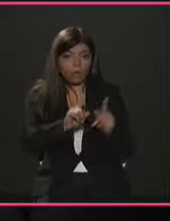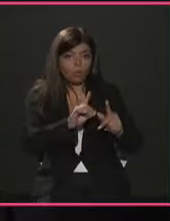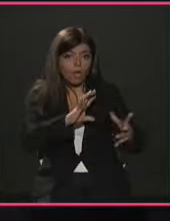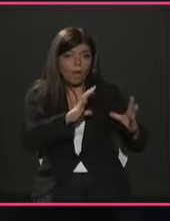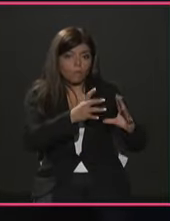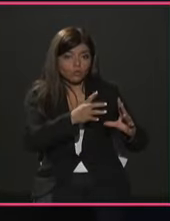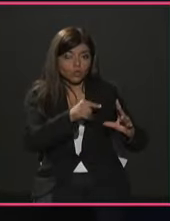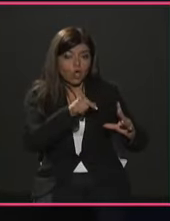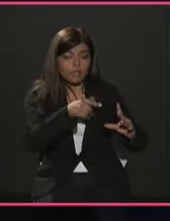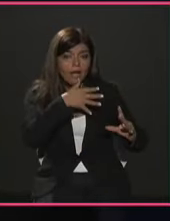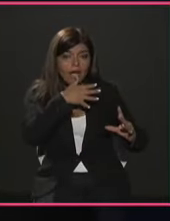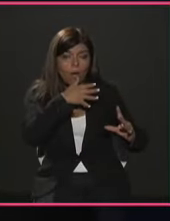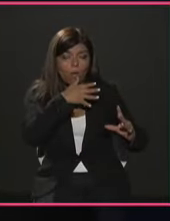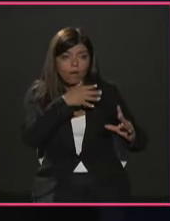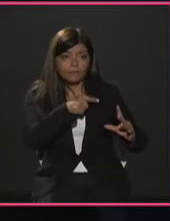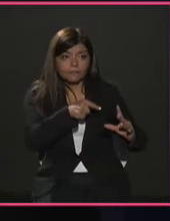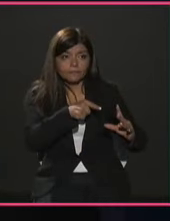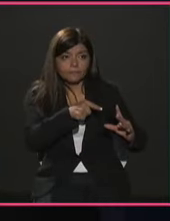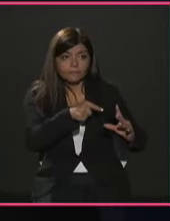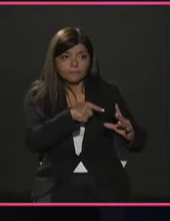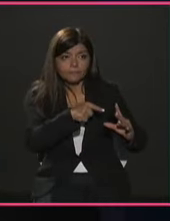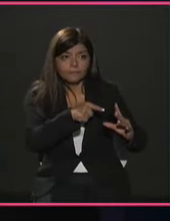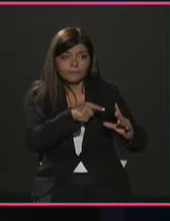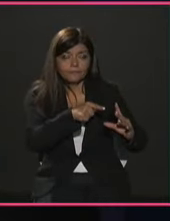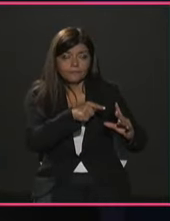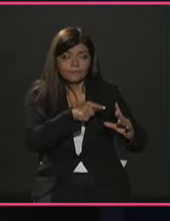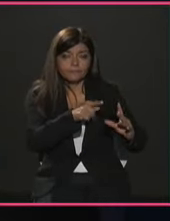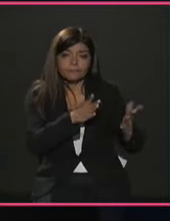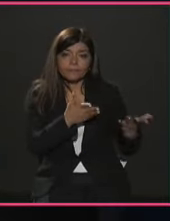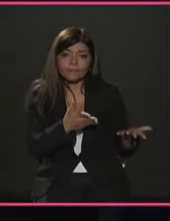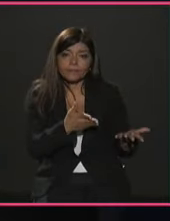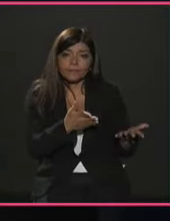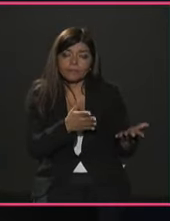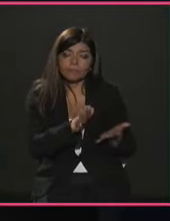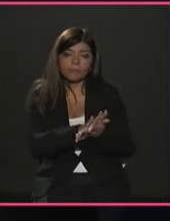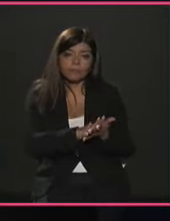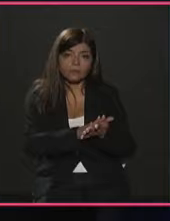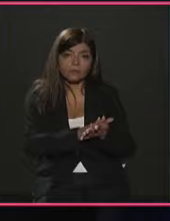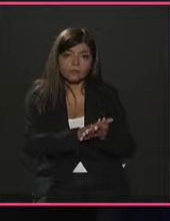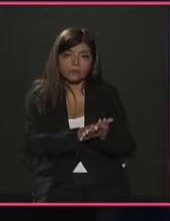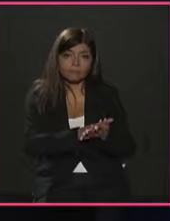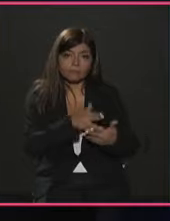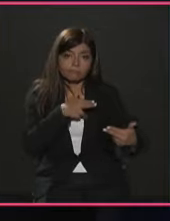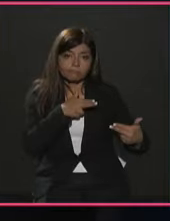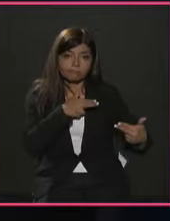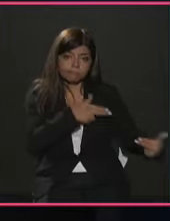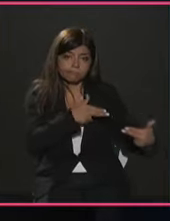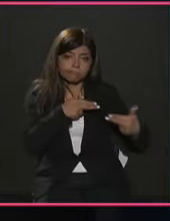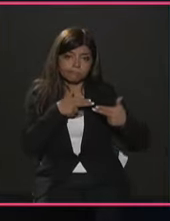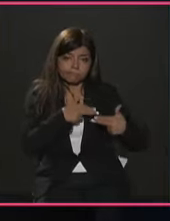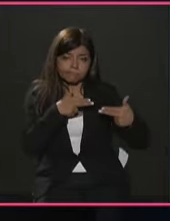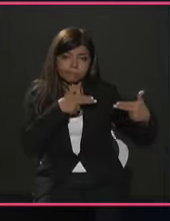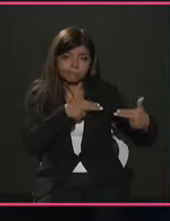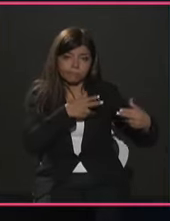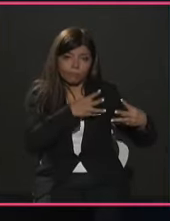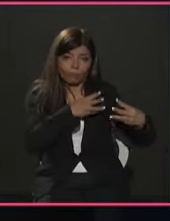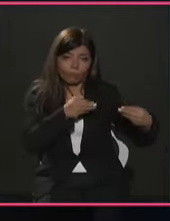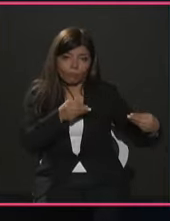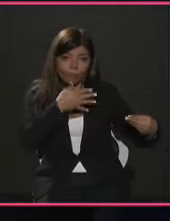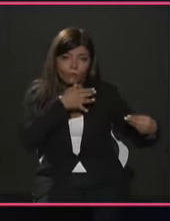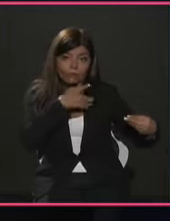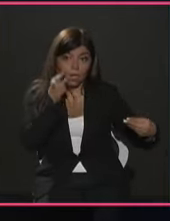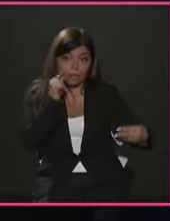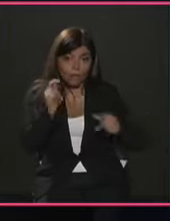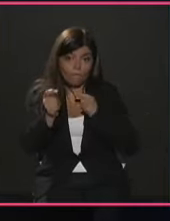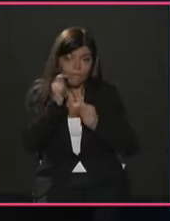infraestructura del agua están siendo atacadas por conflictos armados Y eso pone